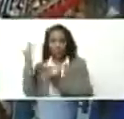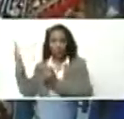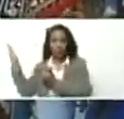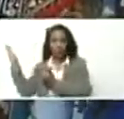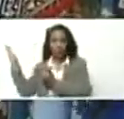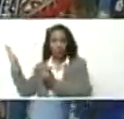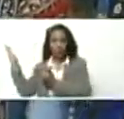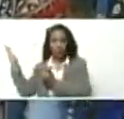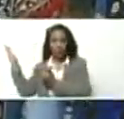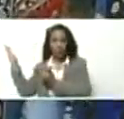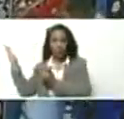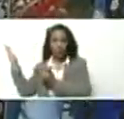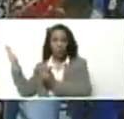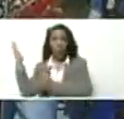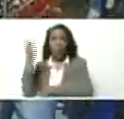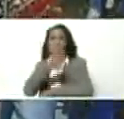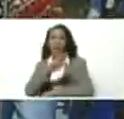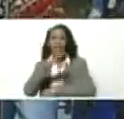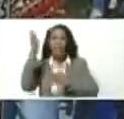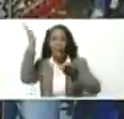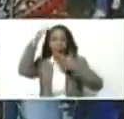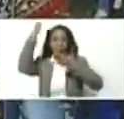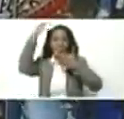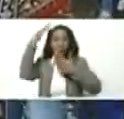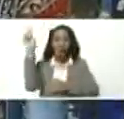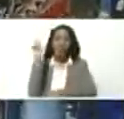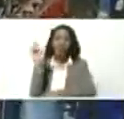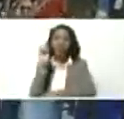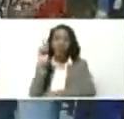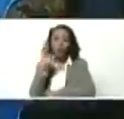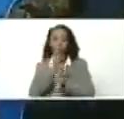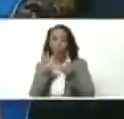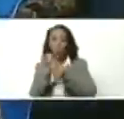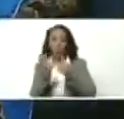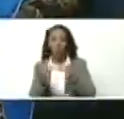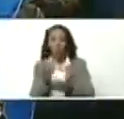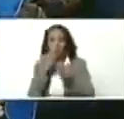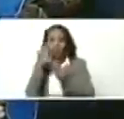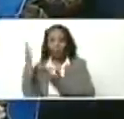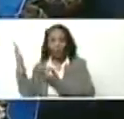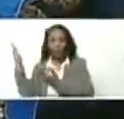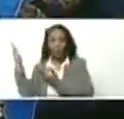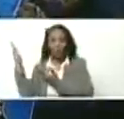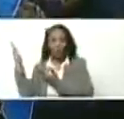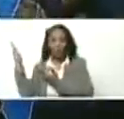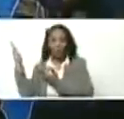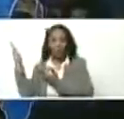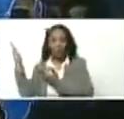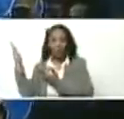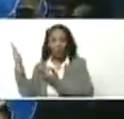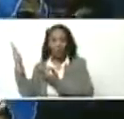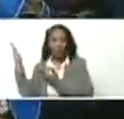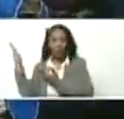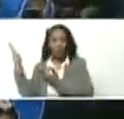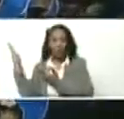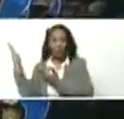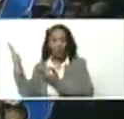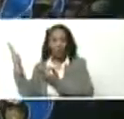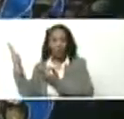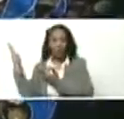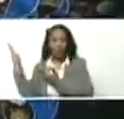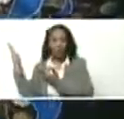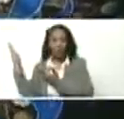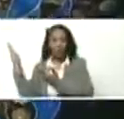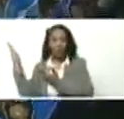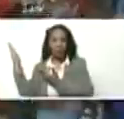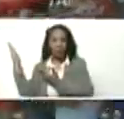Parece un indio venezolano, ¿verdad? Indio venezolano. Indian.